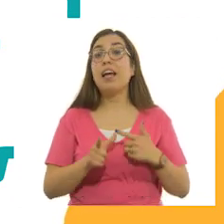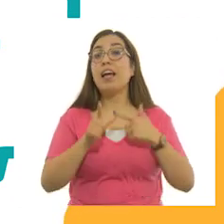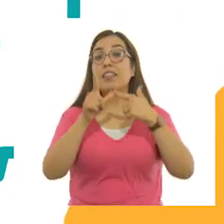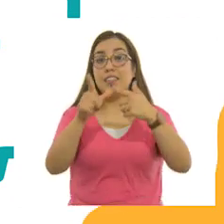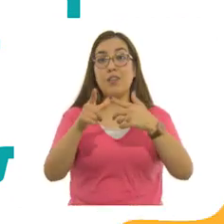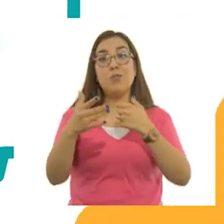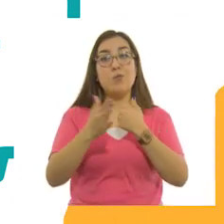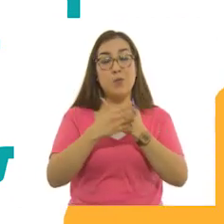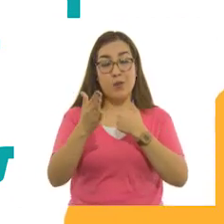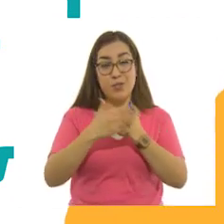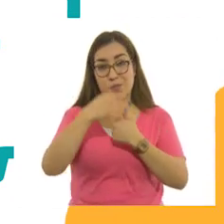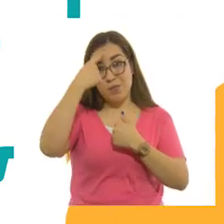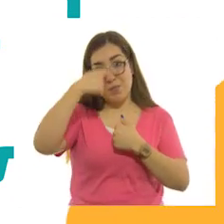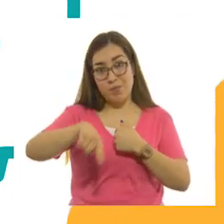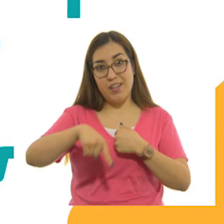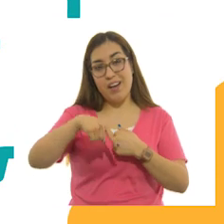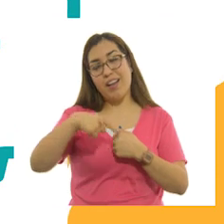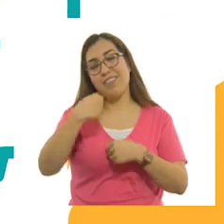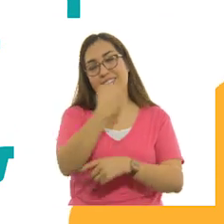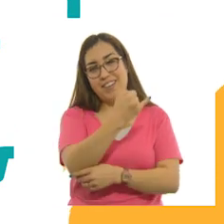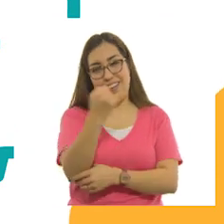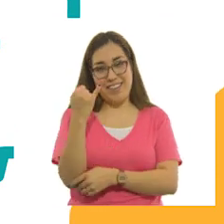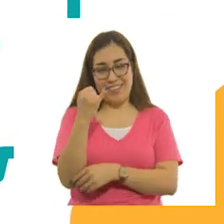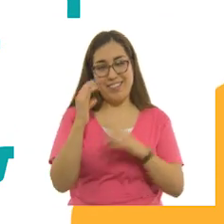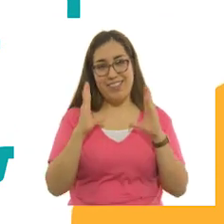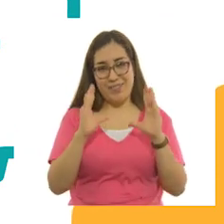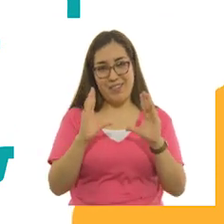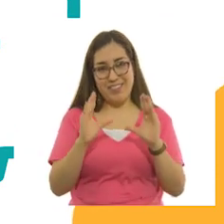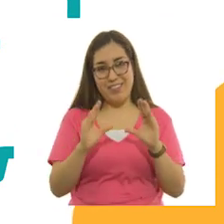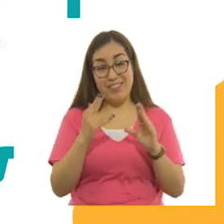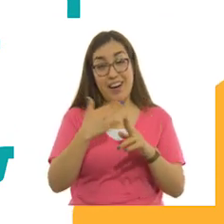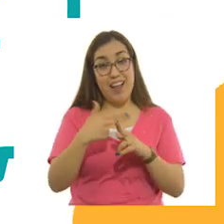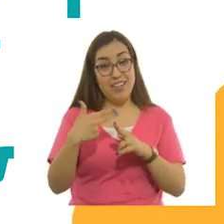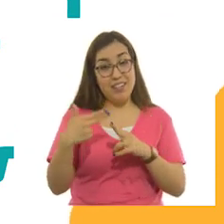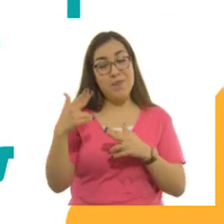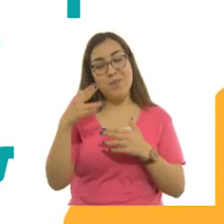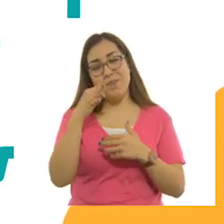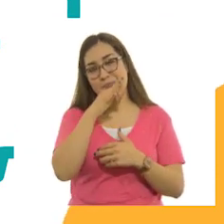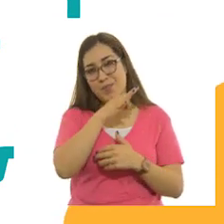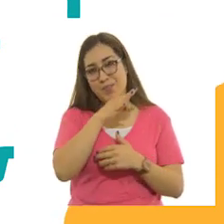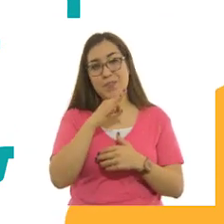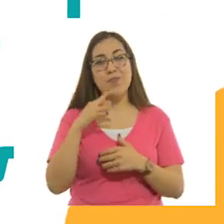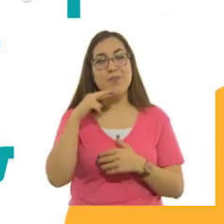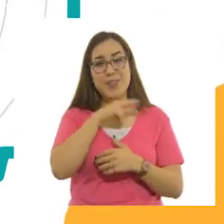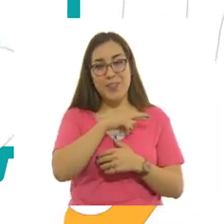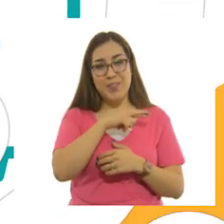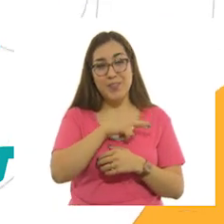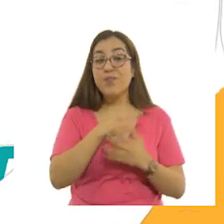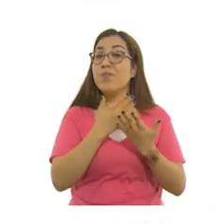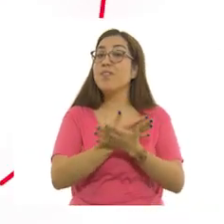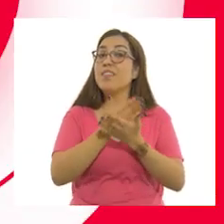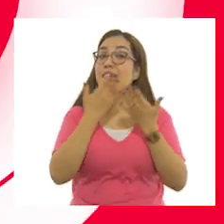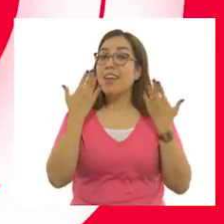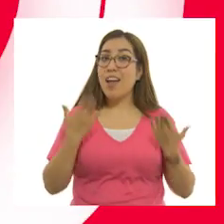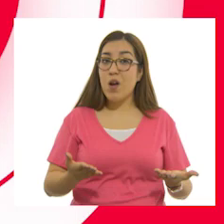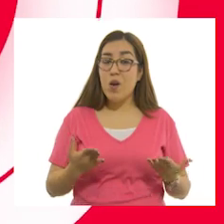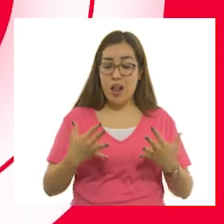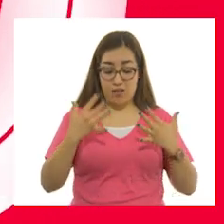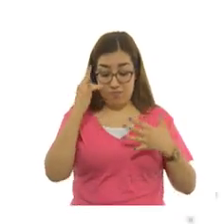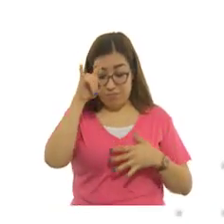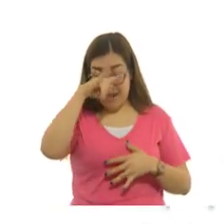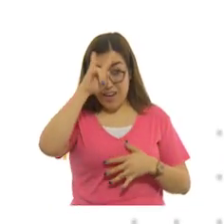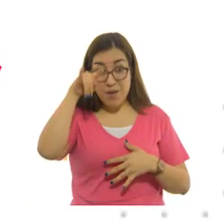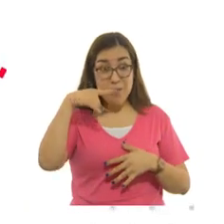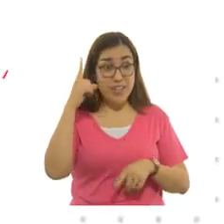con educación preescolar hasta pronto y ahora es momento de quitarnos las pijamas y